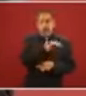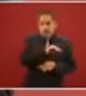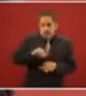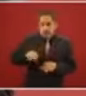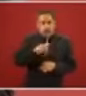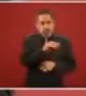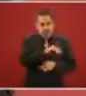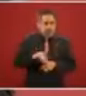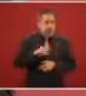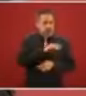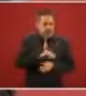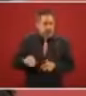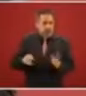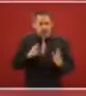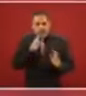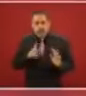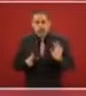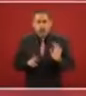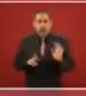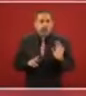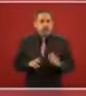espacios, tienen